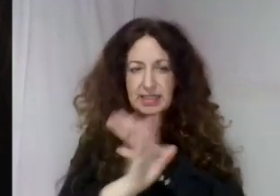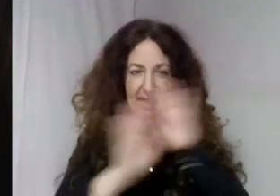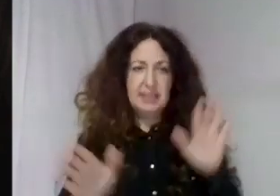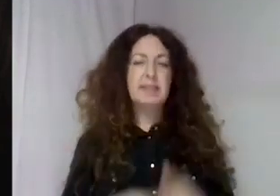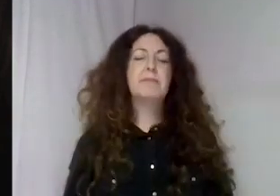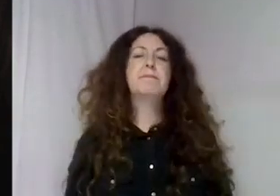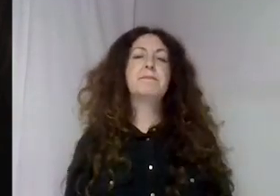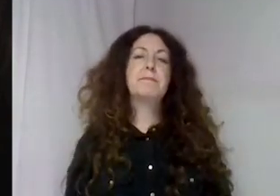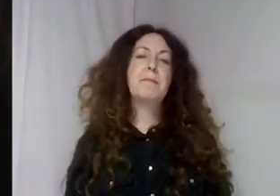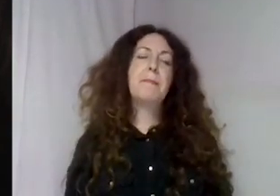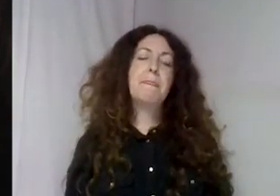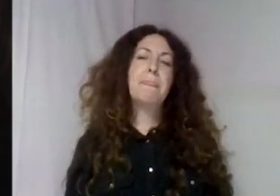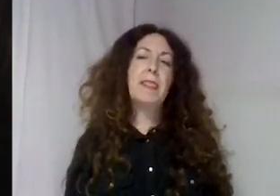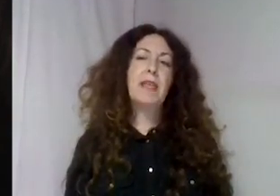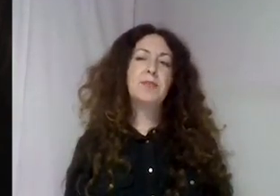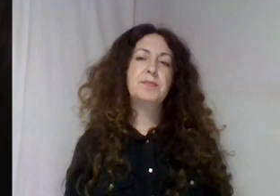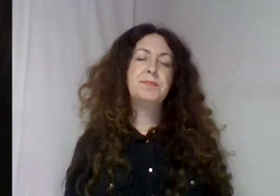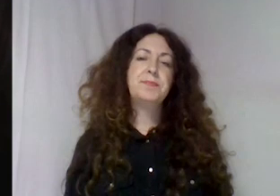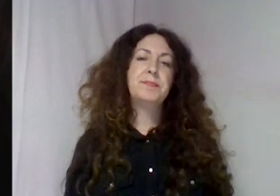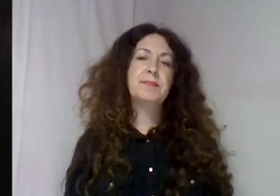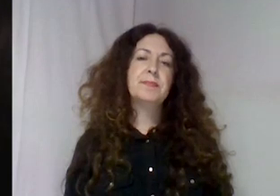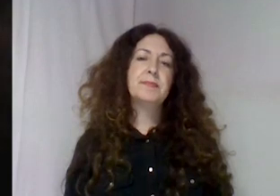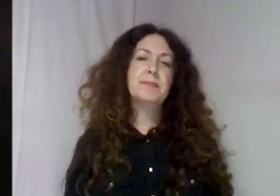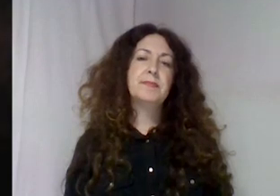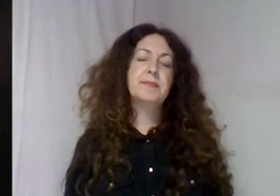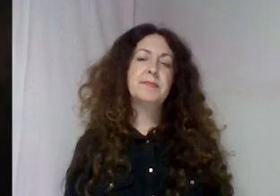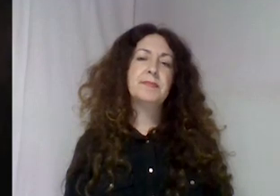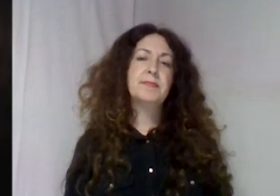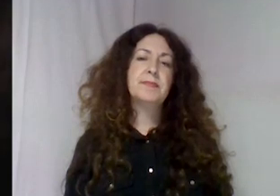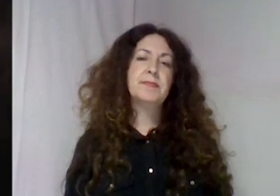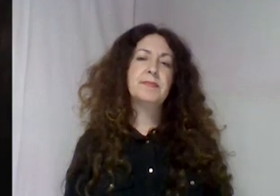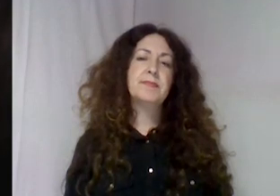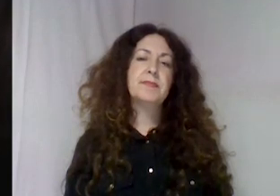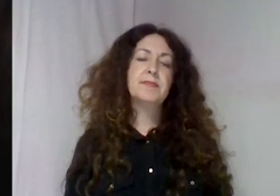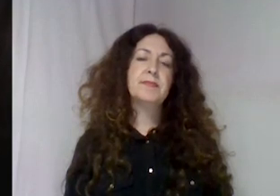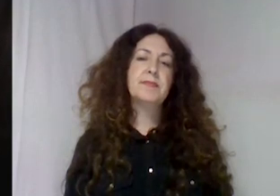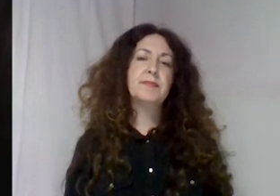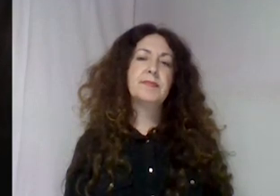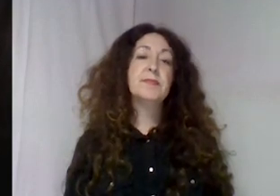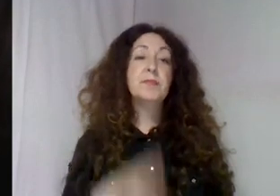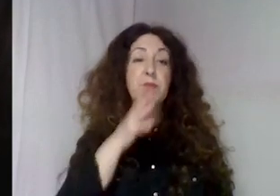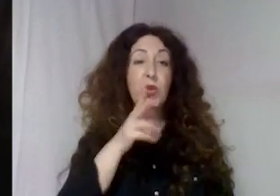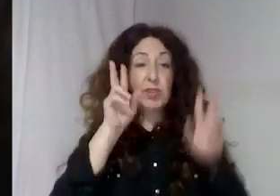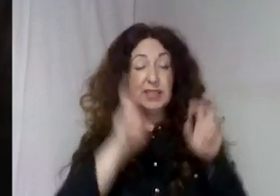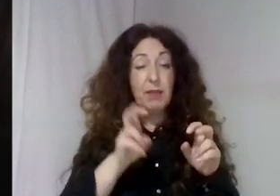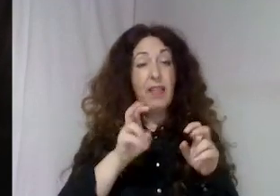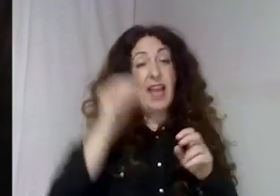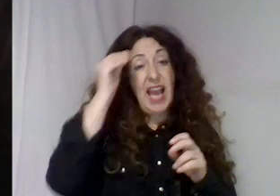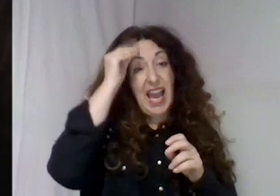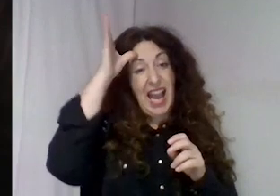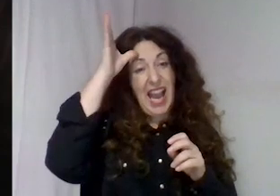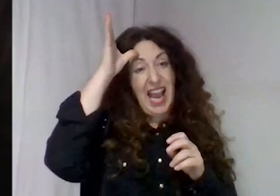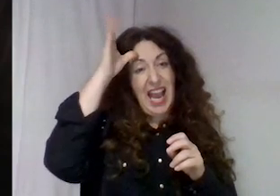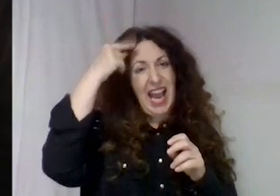del mundo, por ser capaz de hacer grandes creaciones, me sigue asombrando, porque de alguna manera pone el dedo en